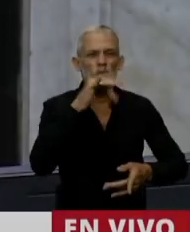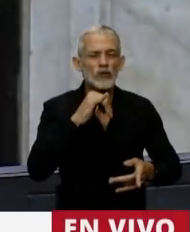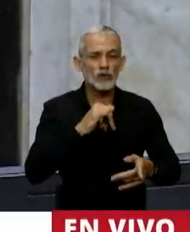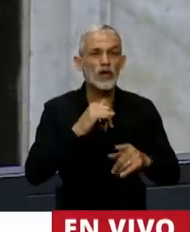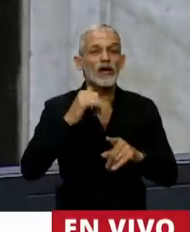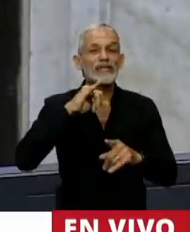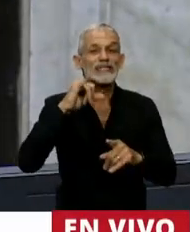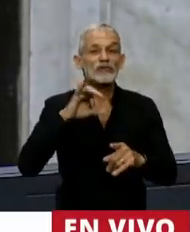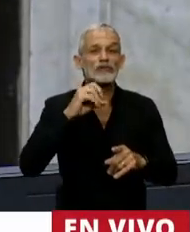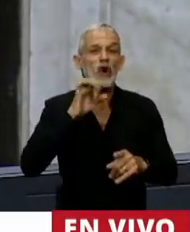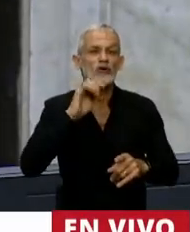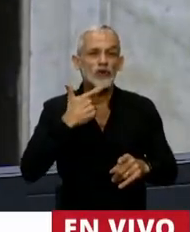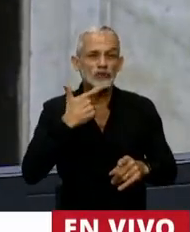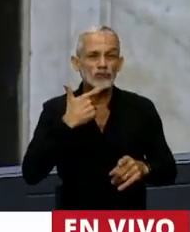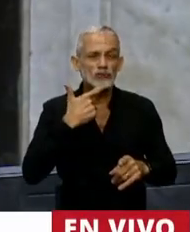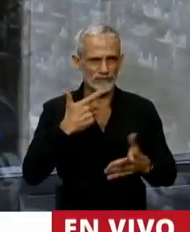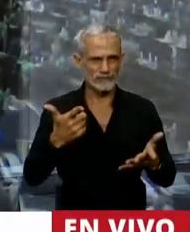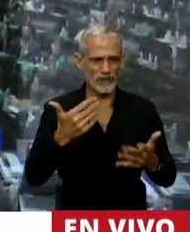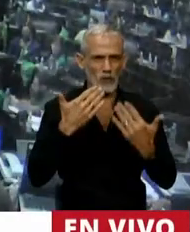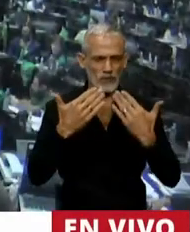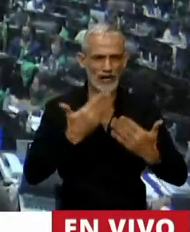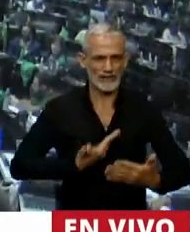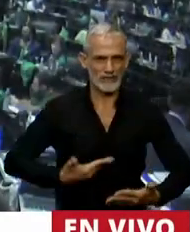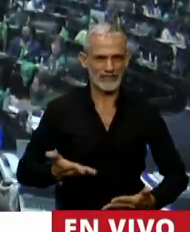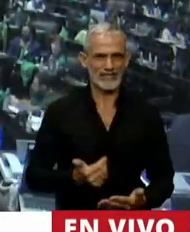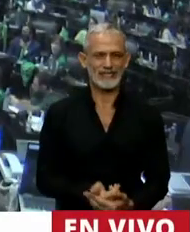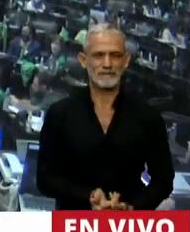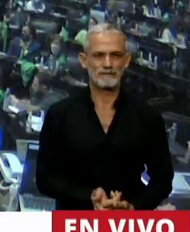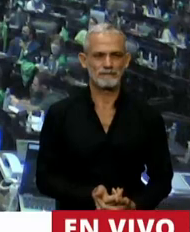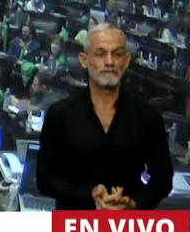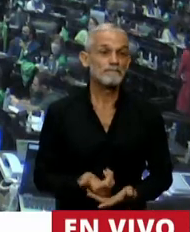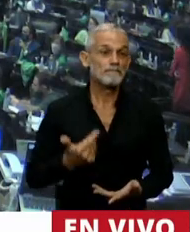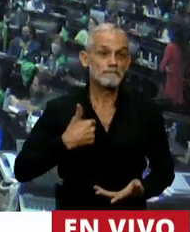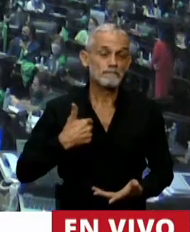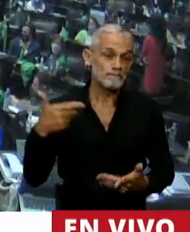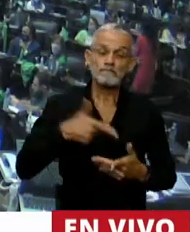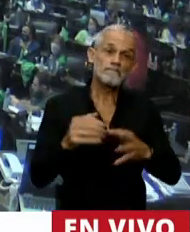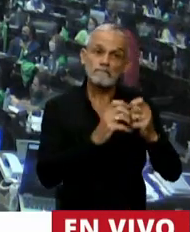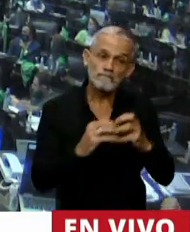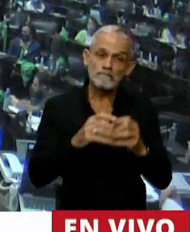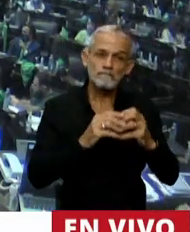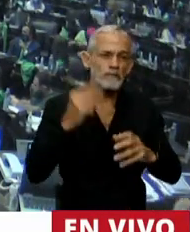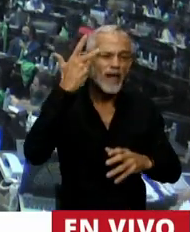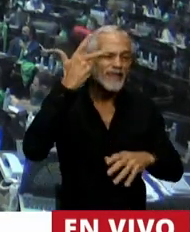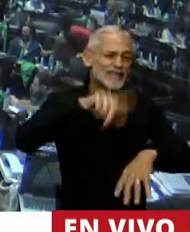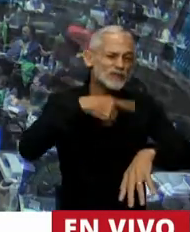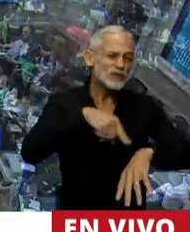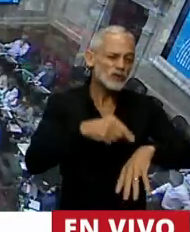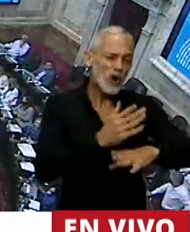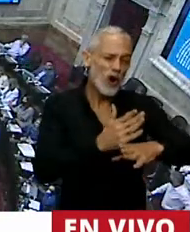Diputado Sotos, en uso de la palabra. Gracias, señor presidente. Bueno, venimos debatiendo 18 horas